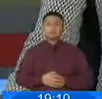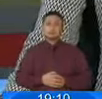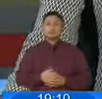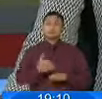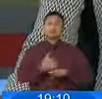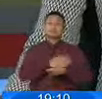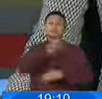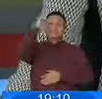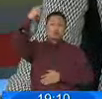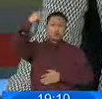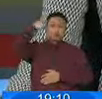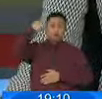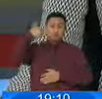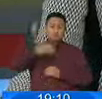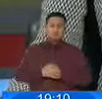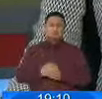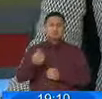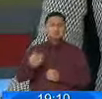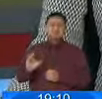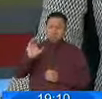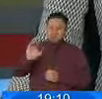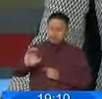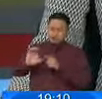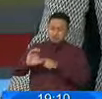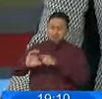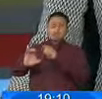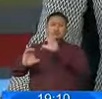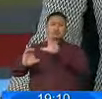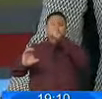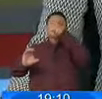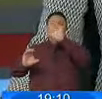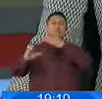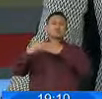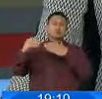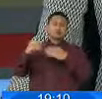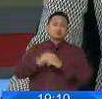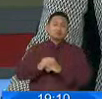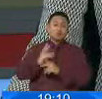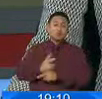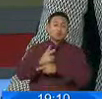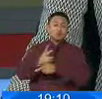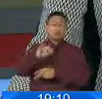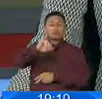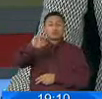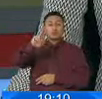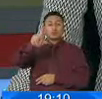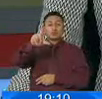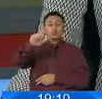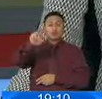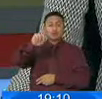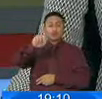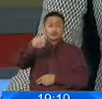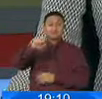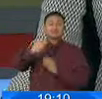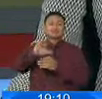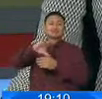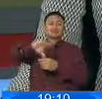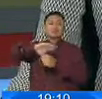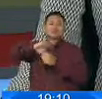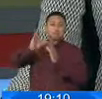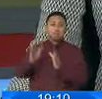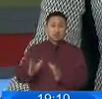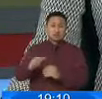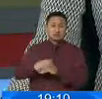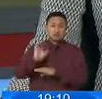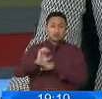El anterior gobierno ecuatoriano invirtió alrededor de 5 millones de dólares para proteger a Julian Assange en la Embajada de Ecuador en Londres.